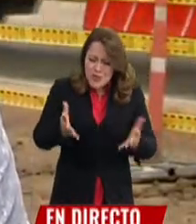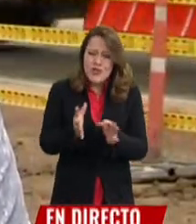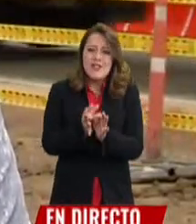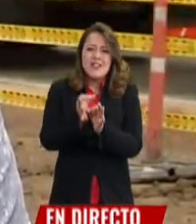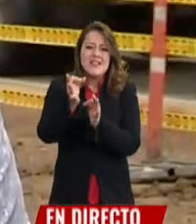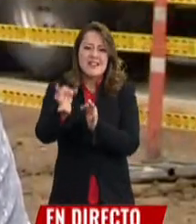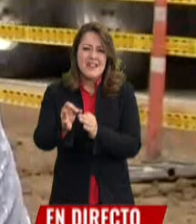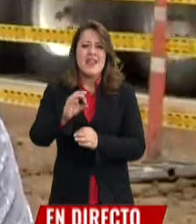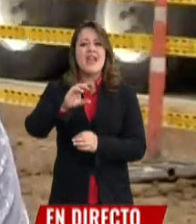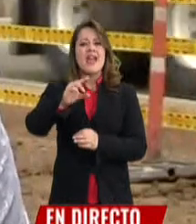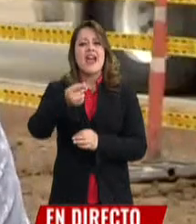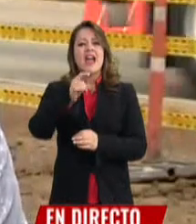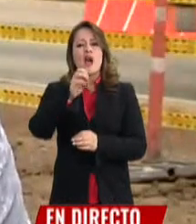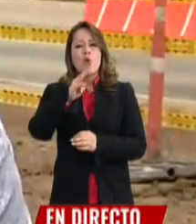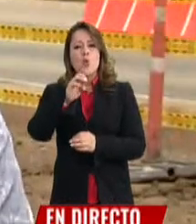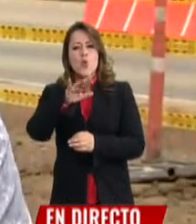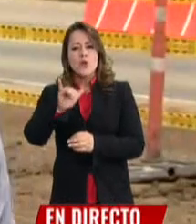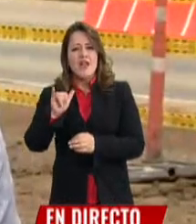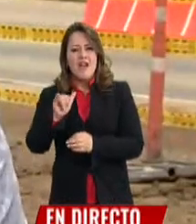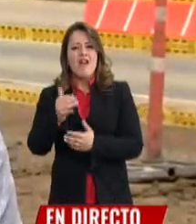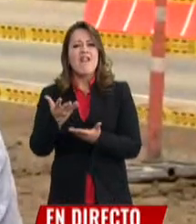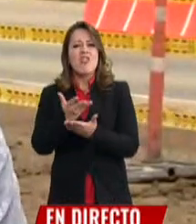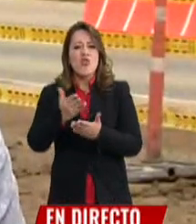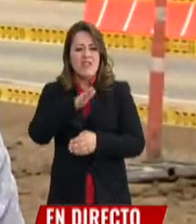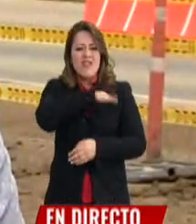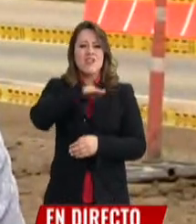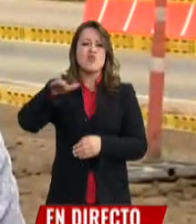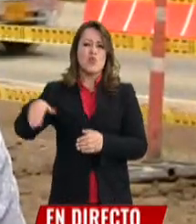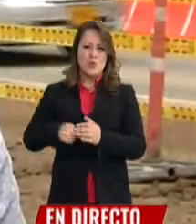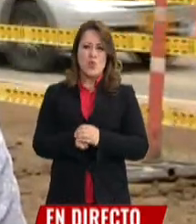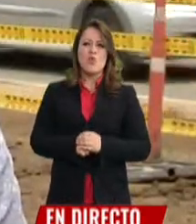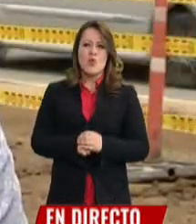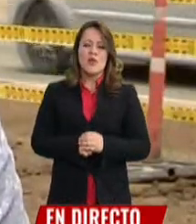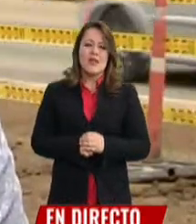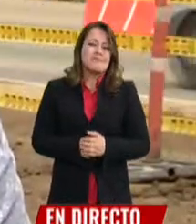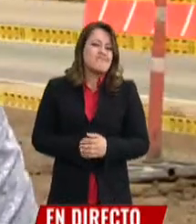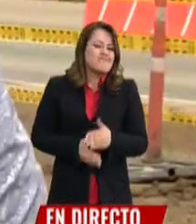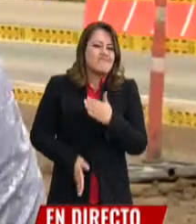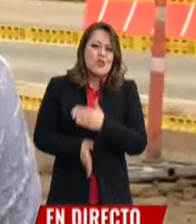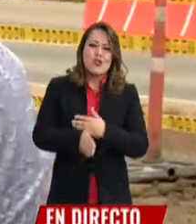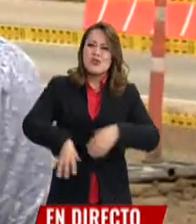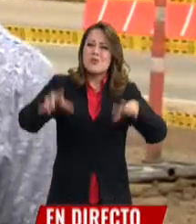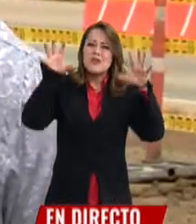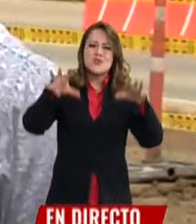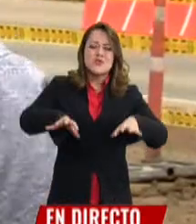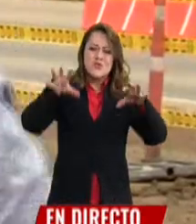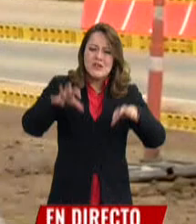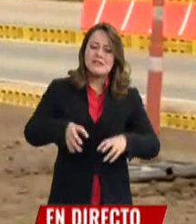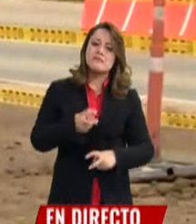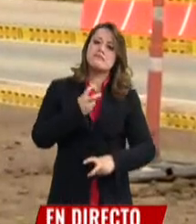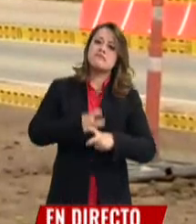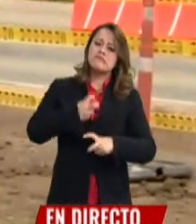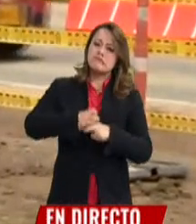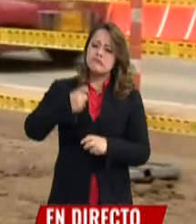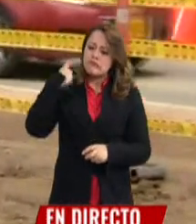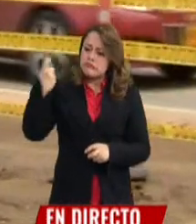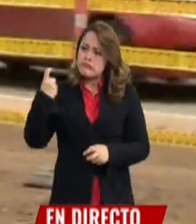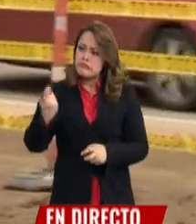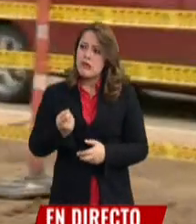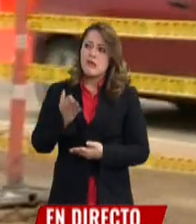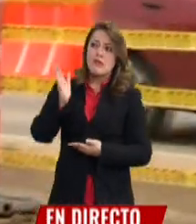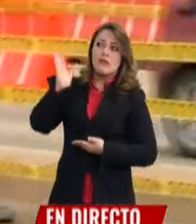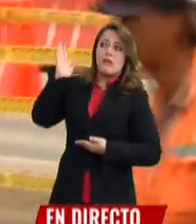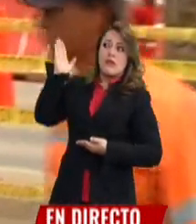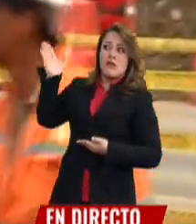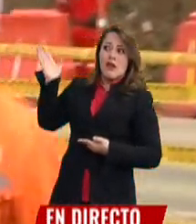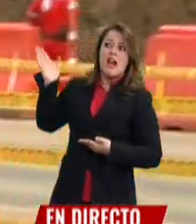del municipio de Copacabana. Y es que a pesar del retraso que generaron las lluvias en la reanudación de las labores, pues ustedes pueden ver